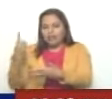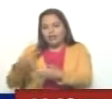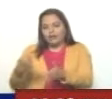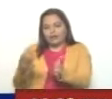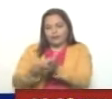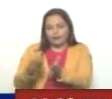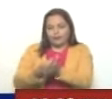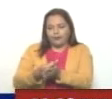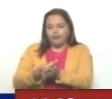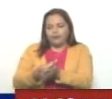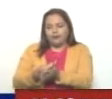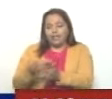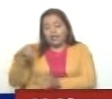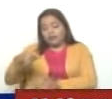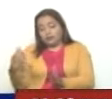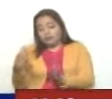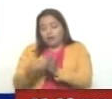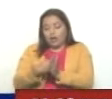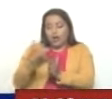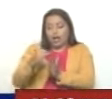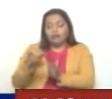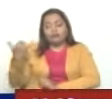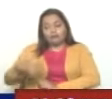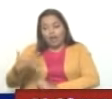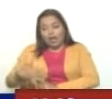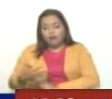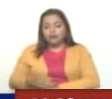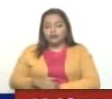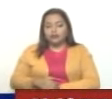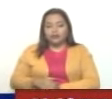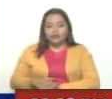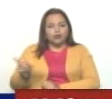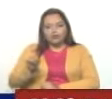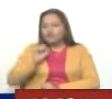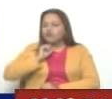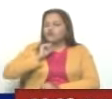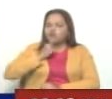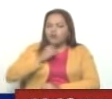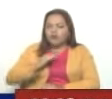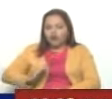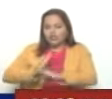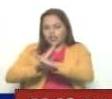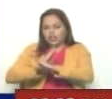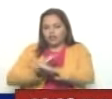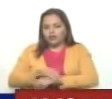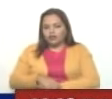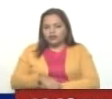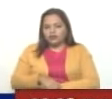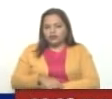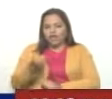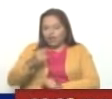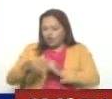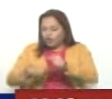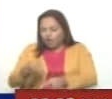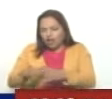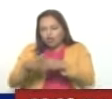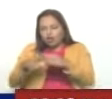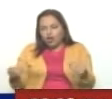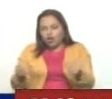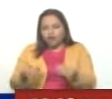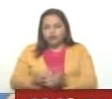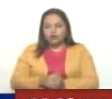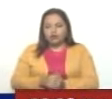ellas, ¿okay? Esa inversión tiene altos costos. No es para nadie un secreto que el bloqueo ha afectado a todo el sector del